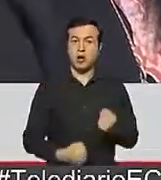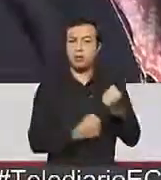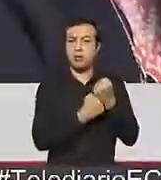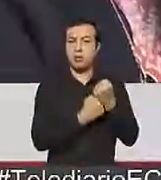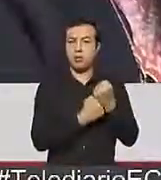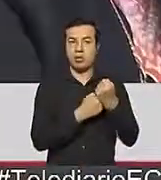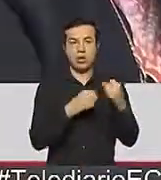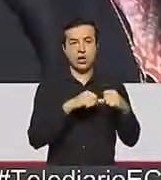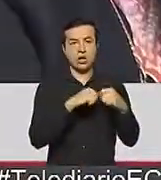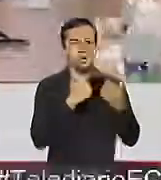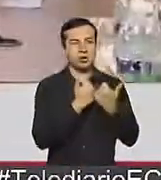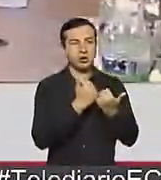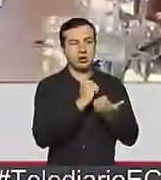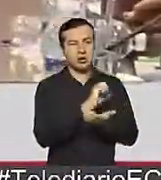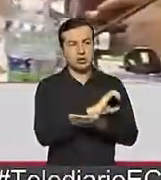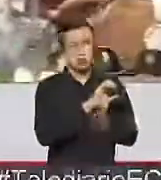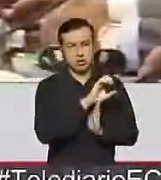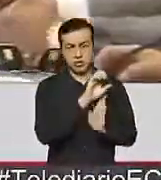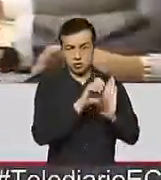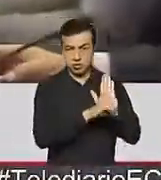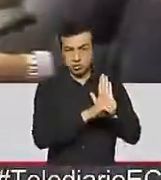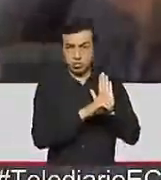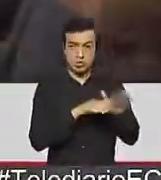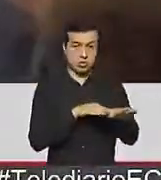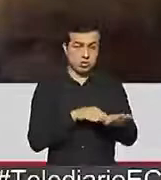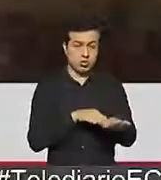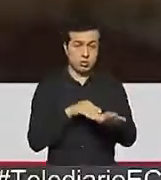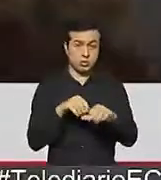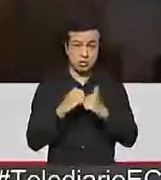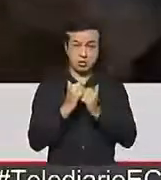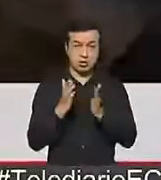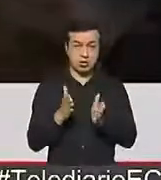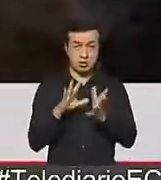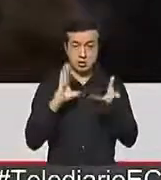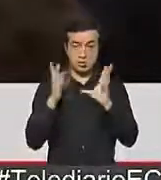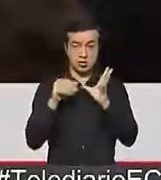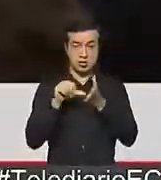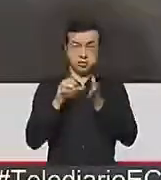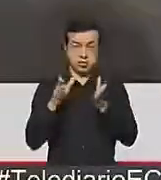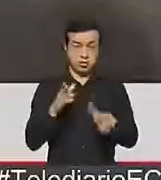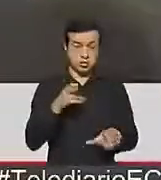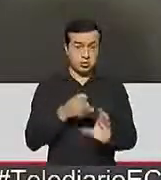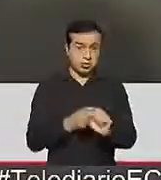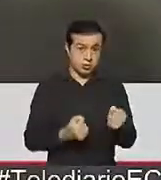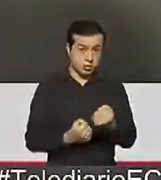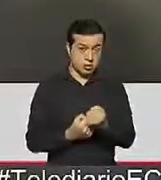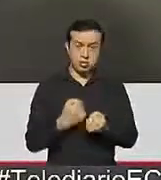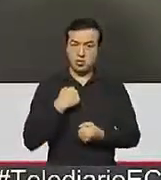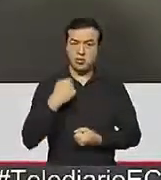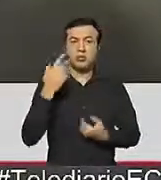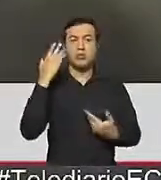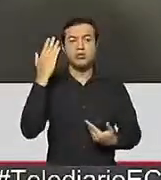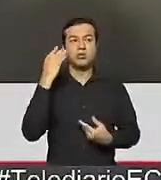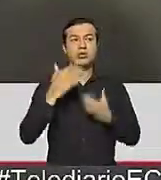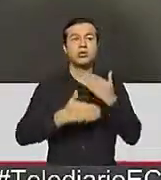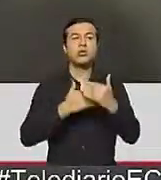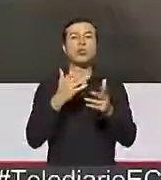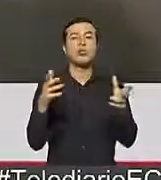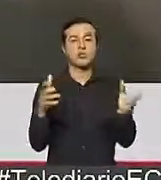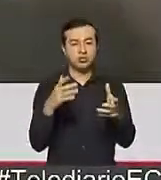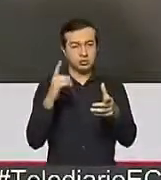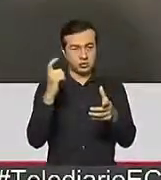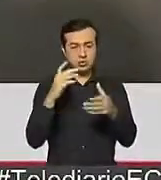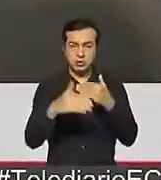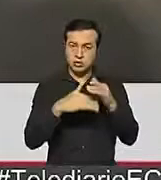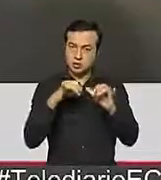una asamblea constituyente. La iniciativa no recibió el respaldo de los legisladores de la Revolución Ciudadana. Mi posición política es que ese proceso debe